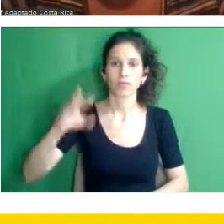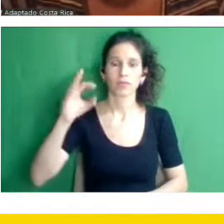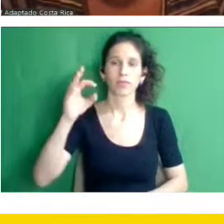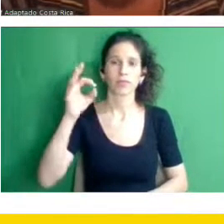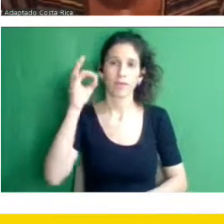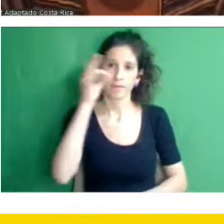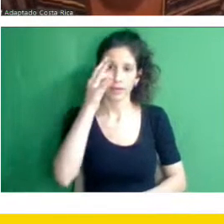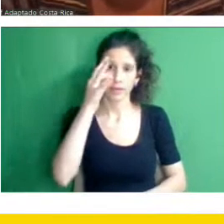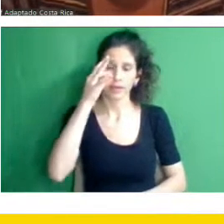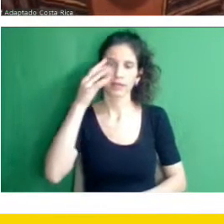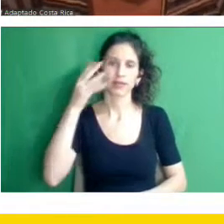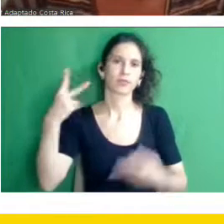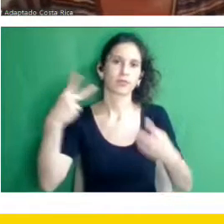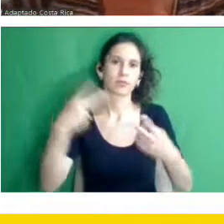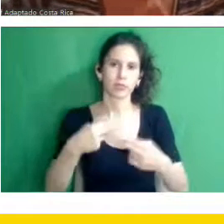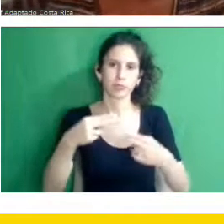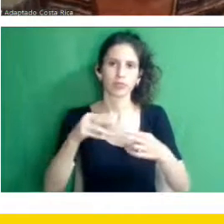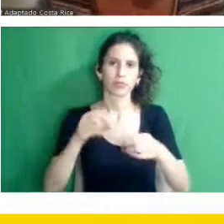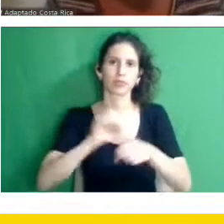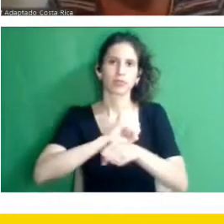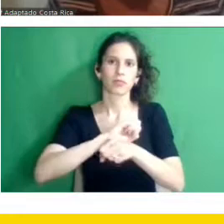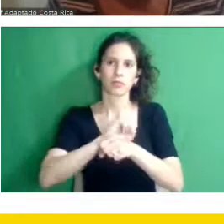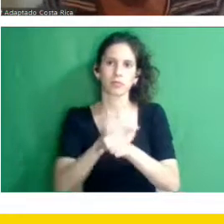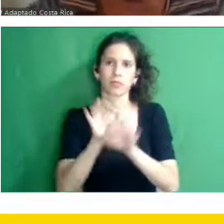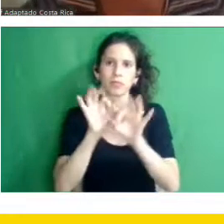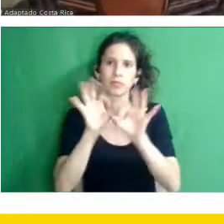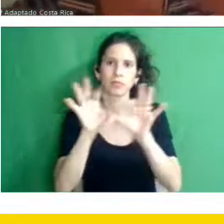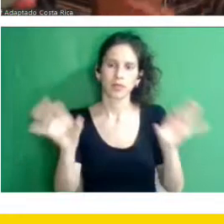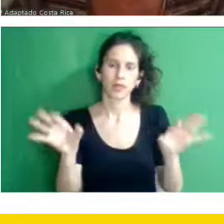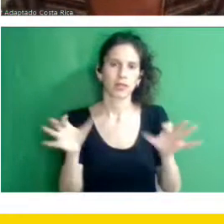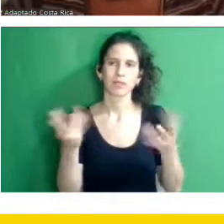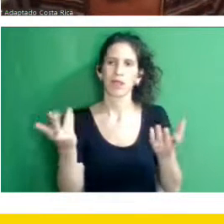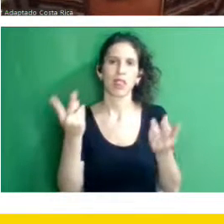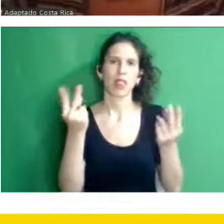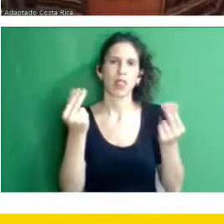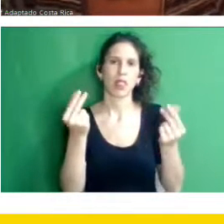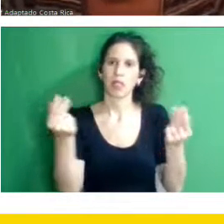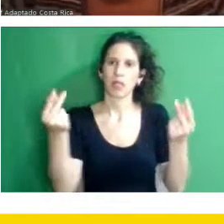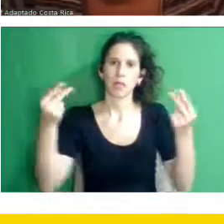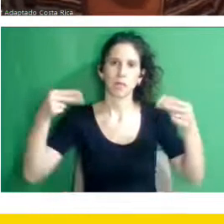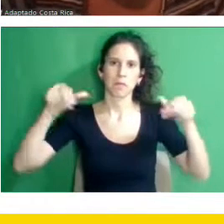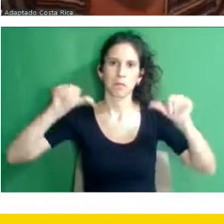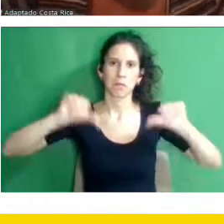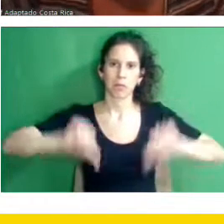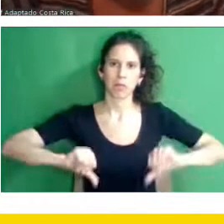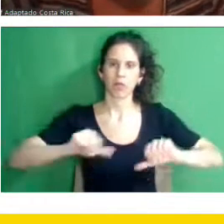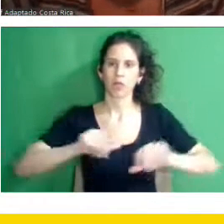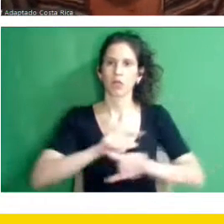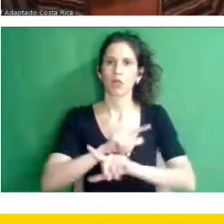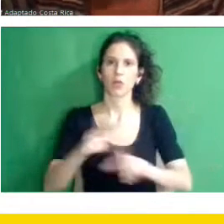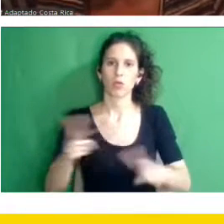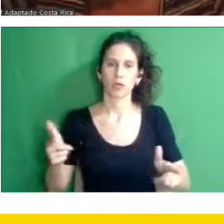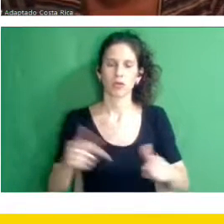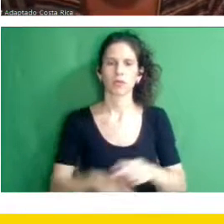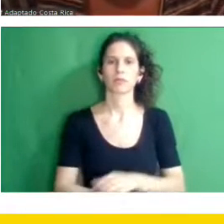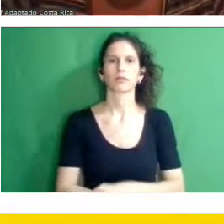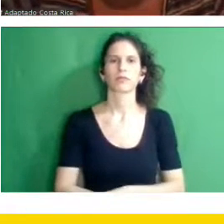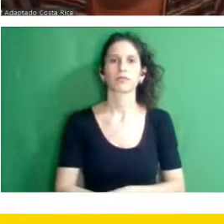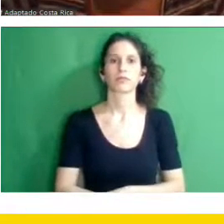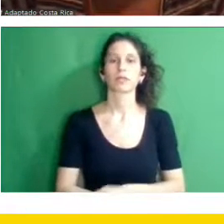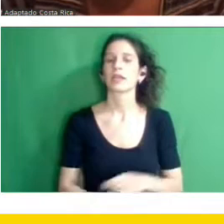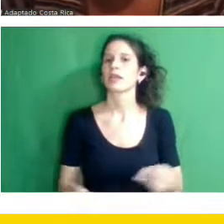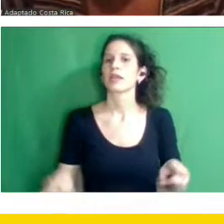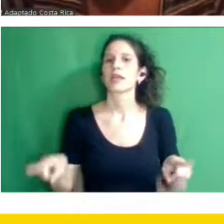marzo, no había presupuesto por ningún lado de nadie, pero logramos que fueran seis atletas y les fue súper